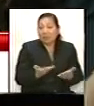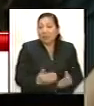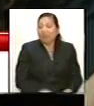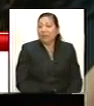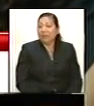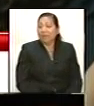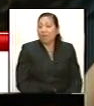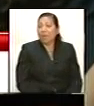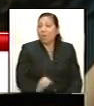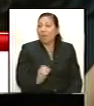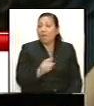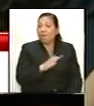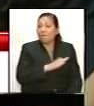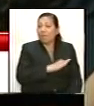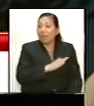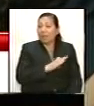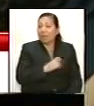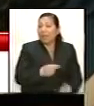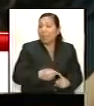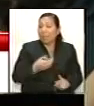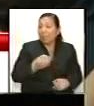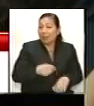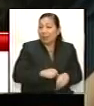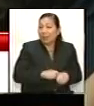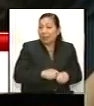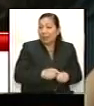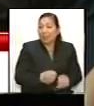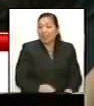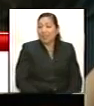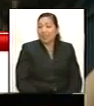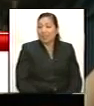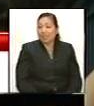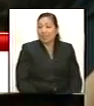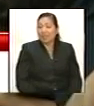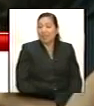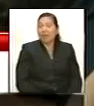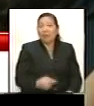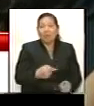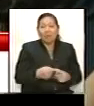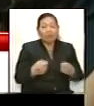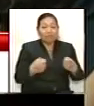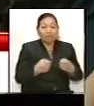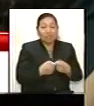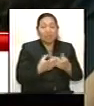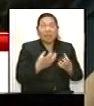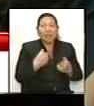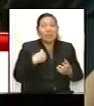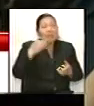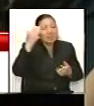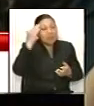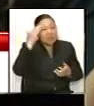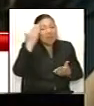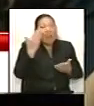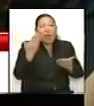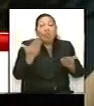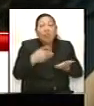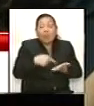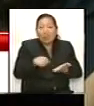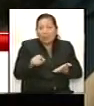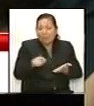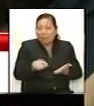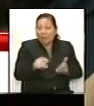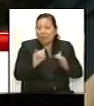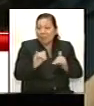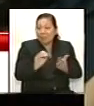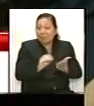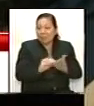DIVITRAP o lo vamos a la Fiscalía Especializada de Trata, en temas en ese caso de acoso virtual, quiero saber en ese caso a dónde lo mando. Que me